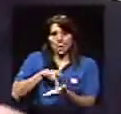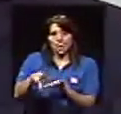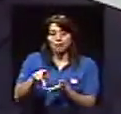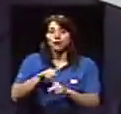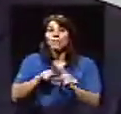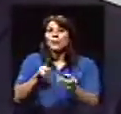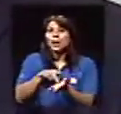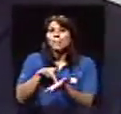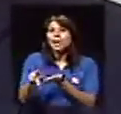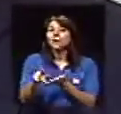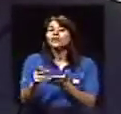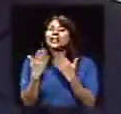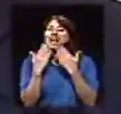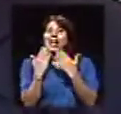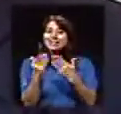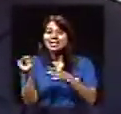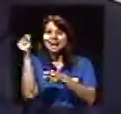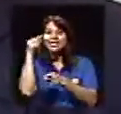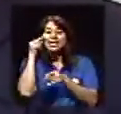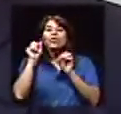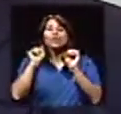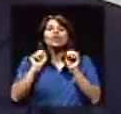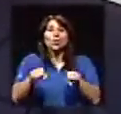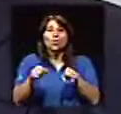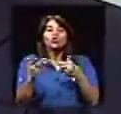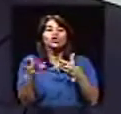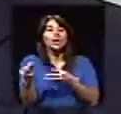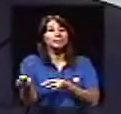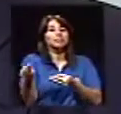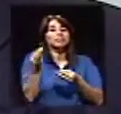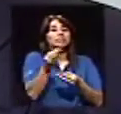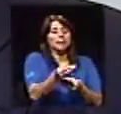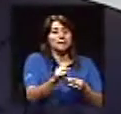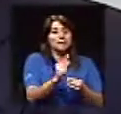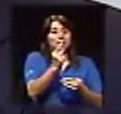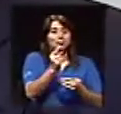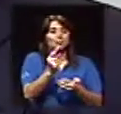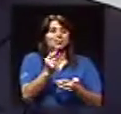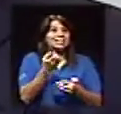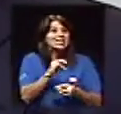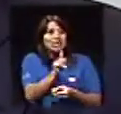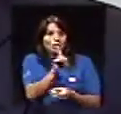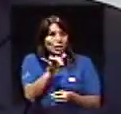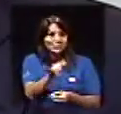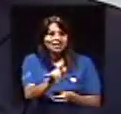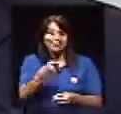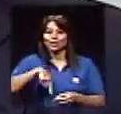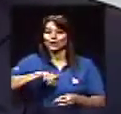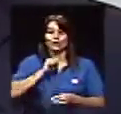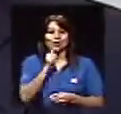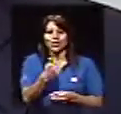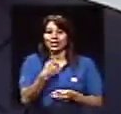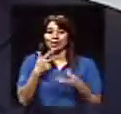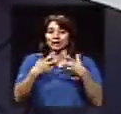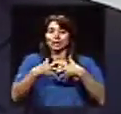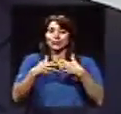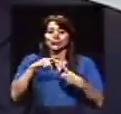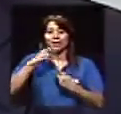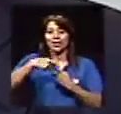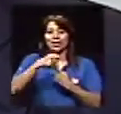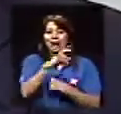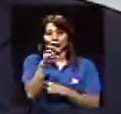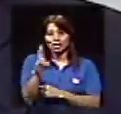gracias a que el Estado pudo poner esa capacidad instalada, no tendríamos una empresa, una industria bananera costarricense. Y eso es importante para